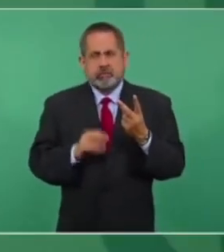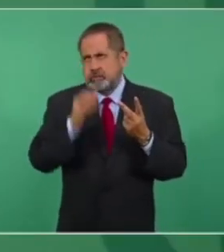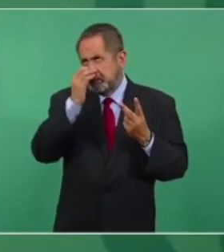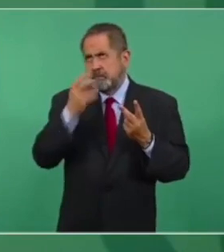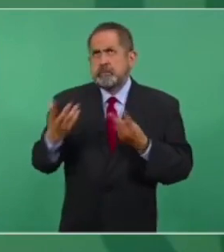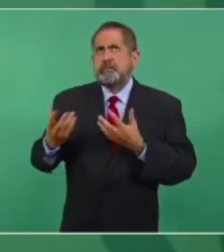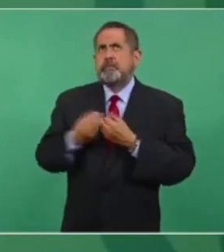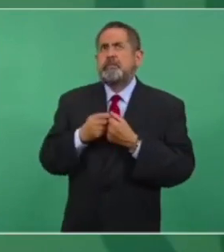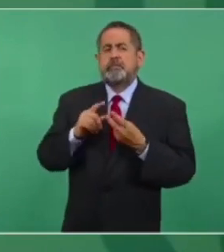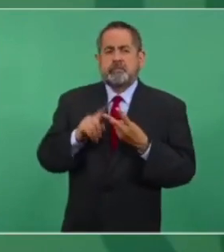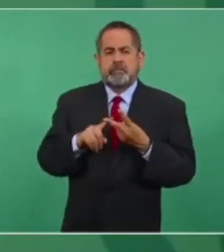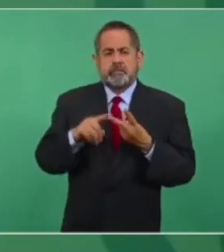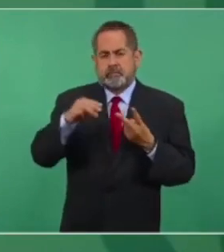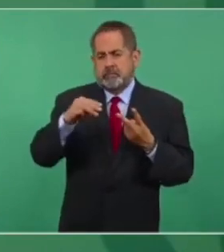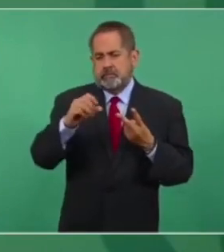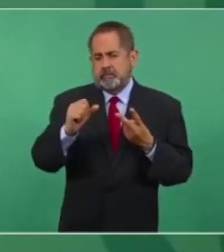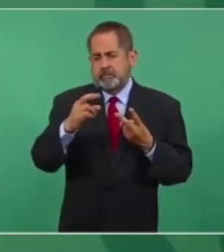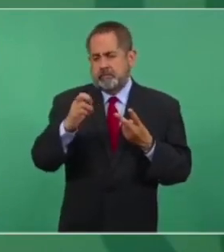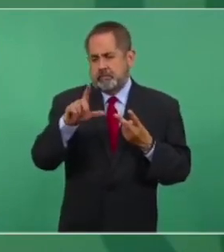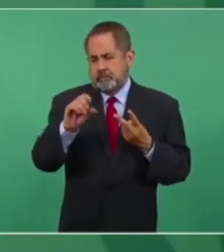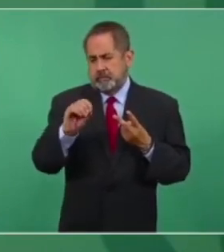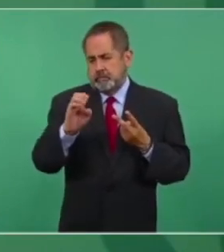acompaña Marcelo Ebrard